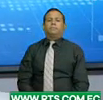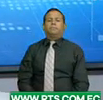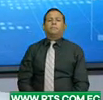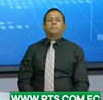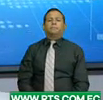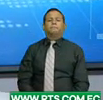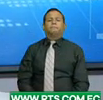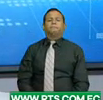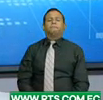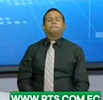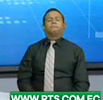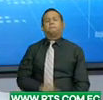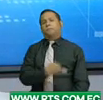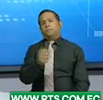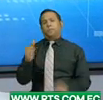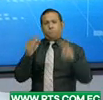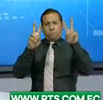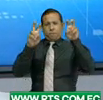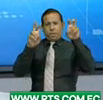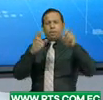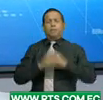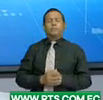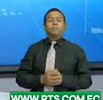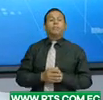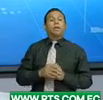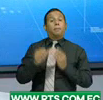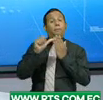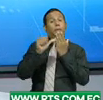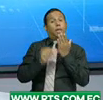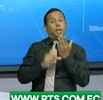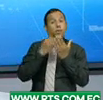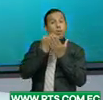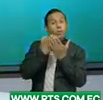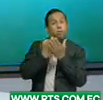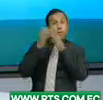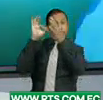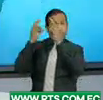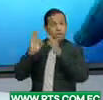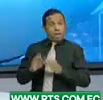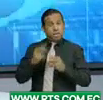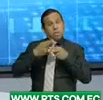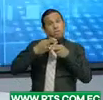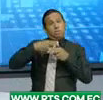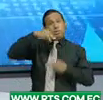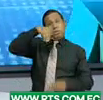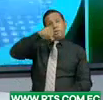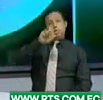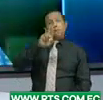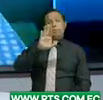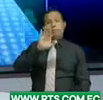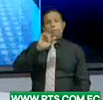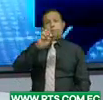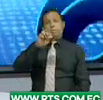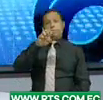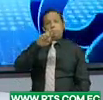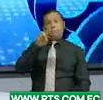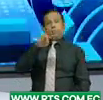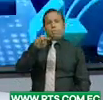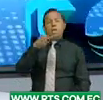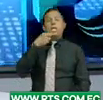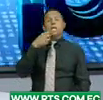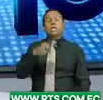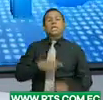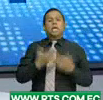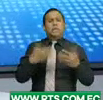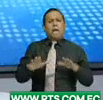Y en otro ámbito de la información, el ministro de Economía y Finanzas, Richard Martínez, informó sobre el proceso de refinanciamiento